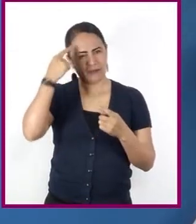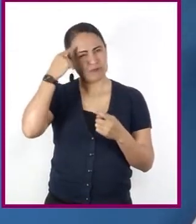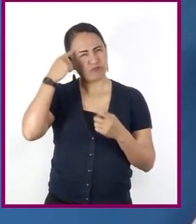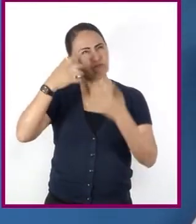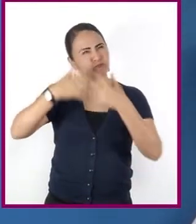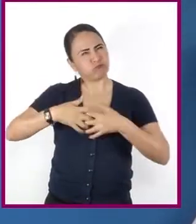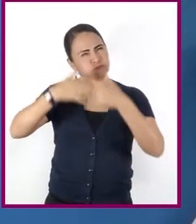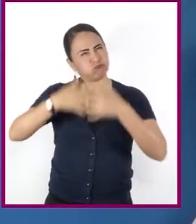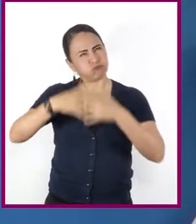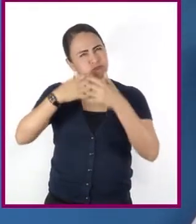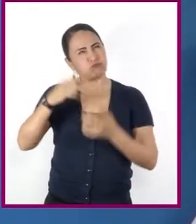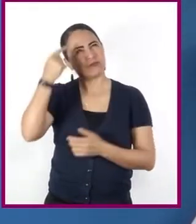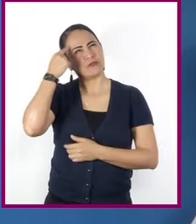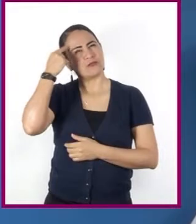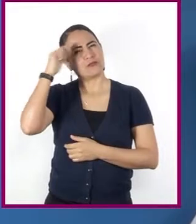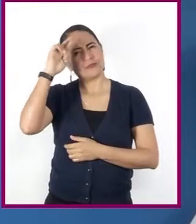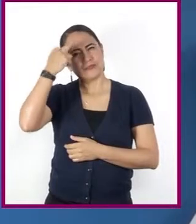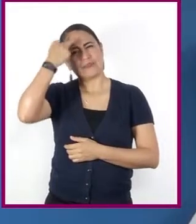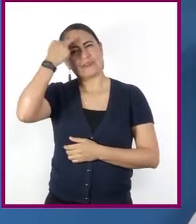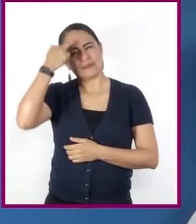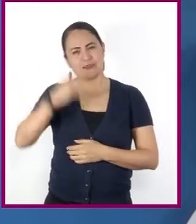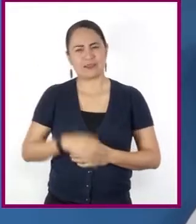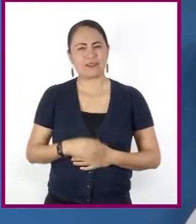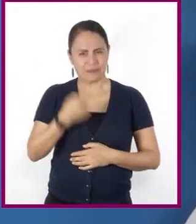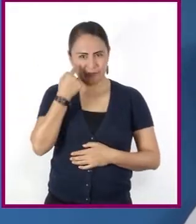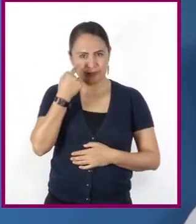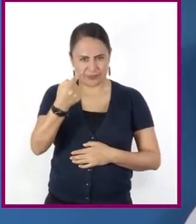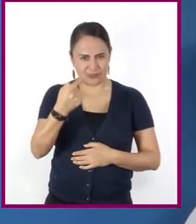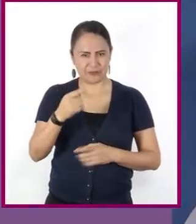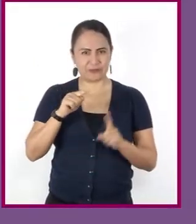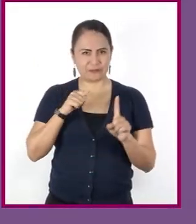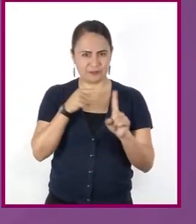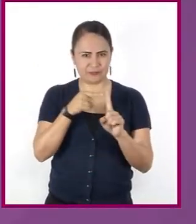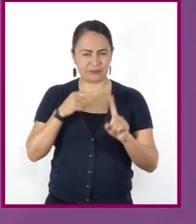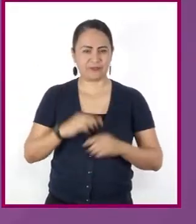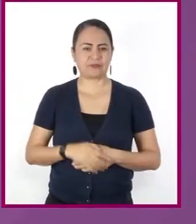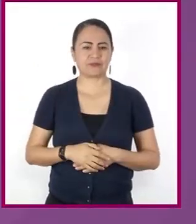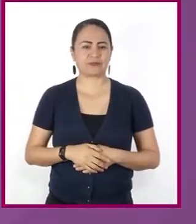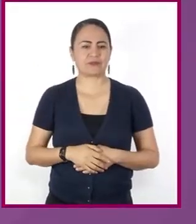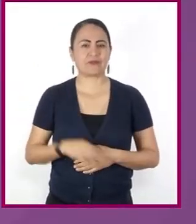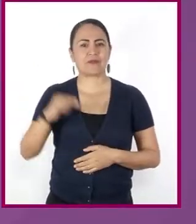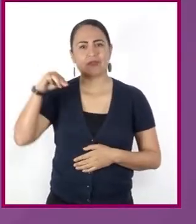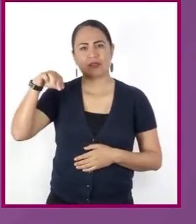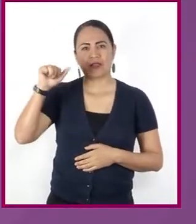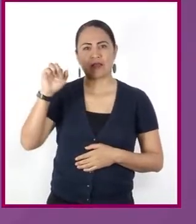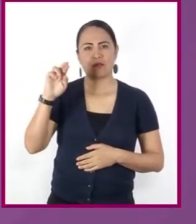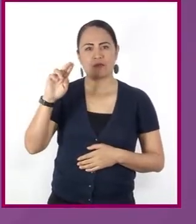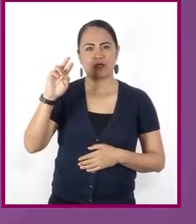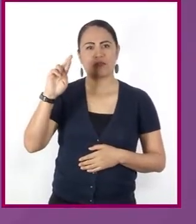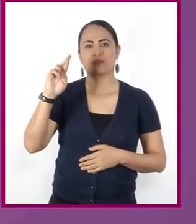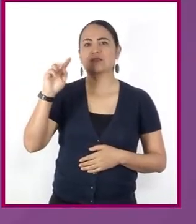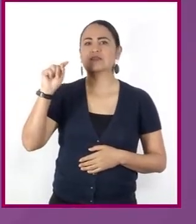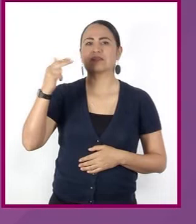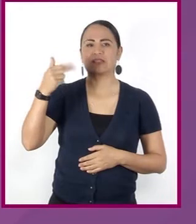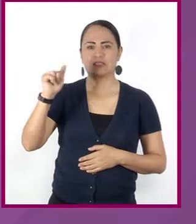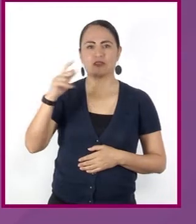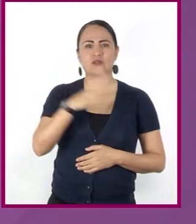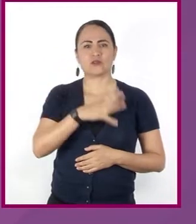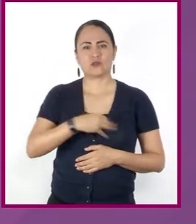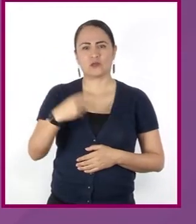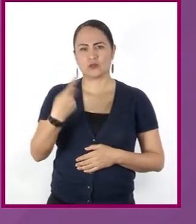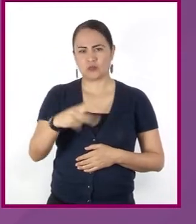conocimientos. Pongan atención al siguiente planteamiento. Marta acudió con su hijo a consulta